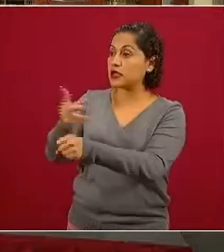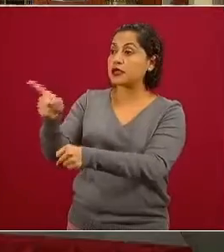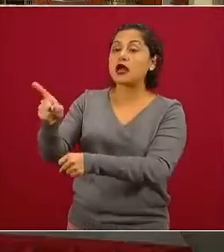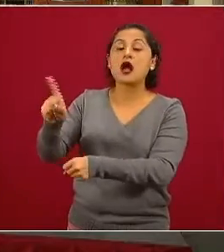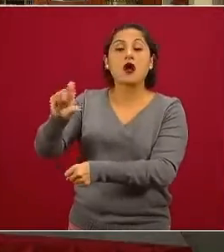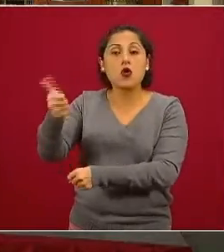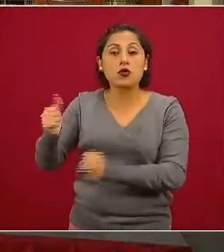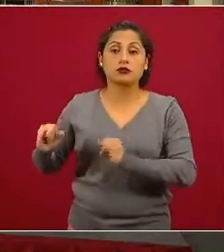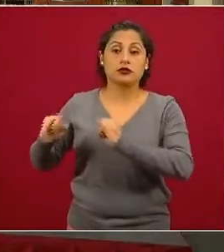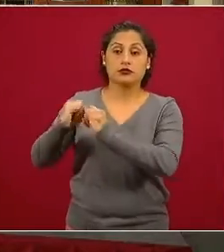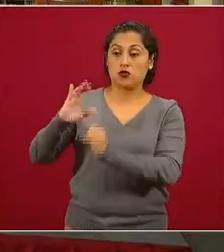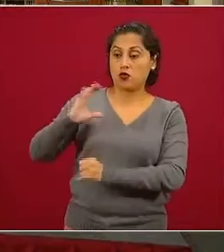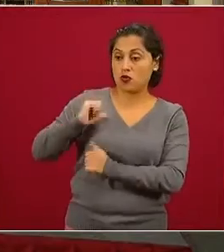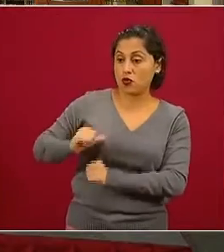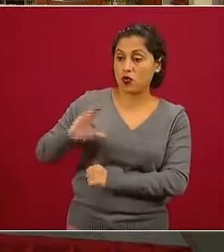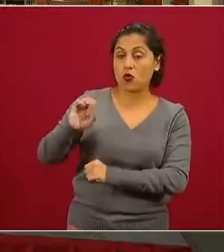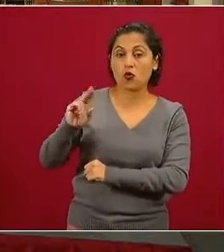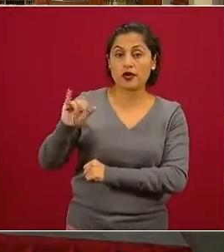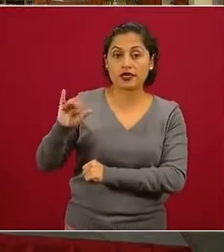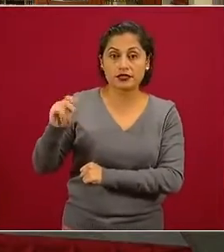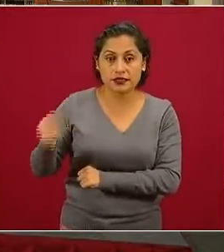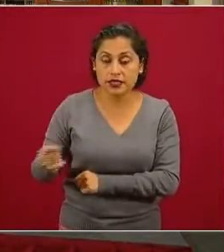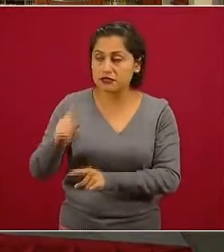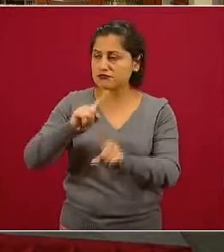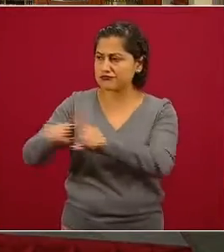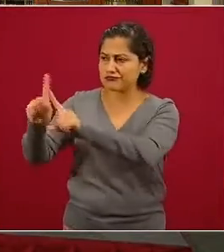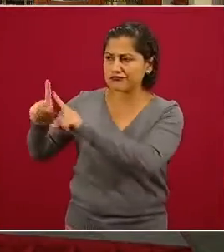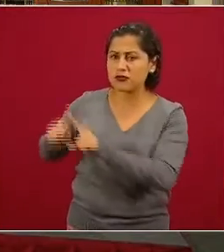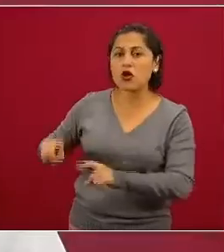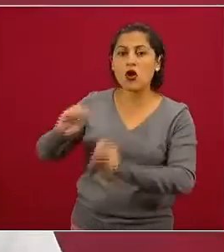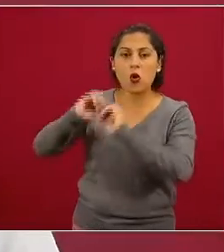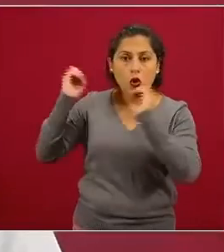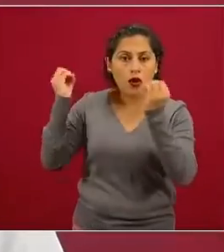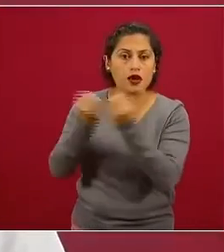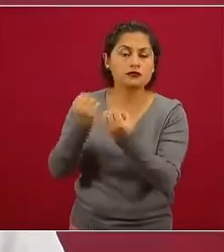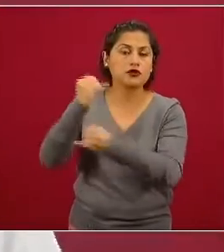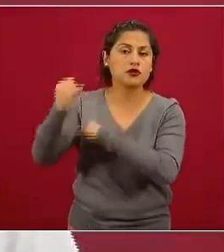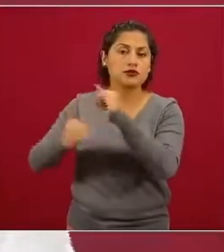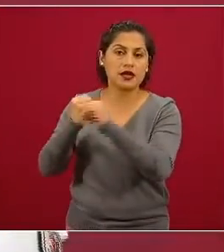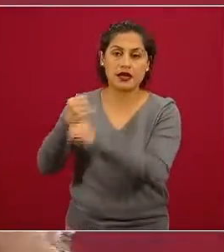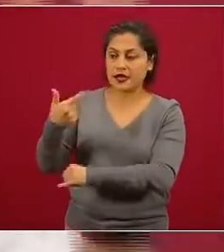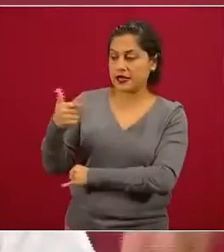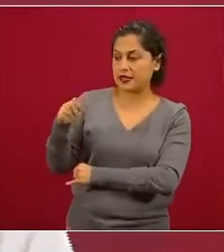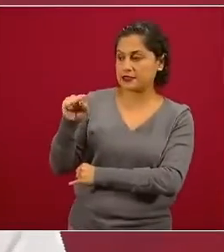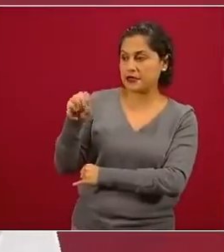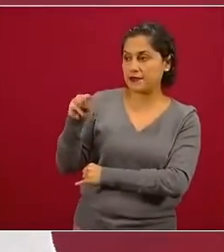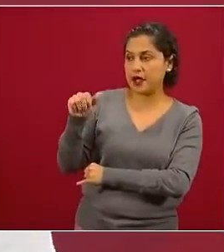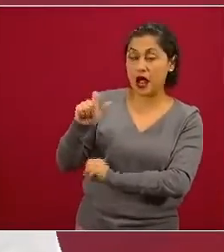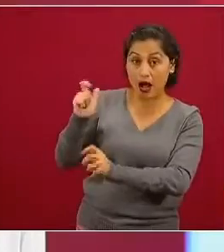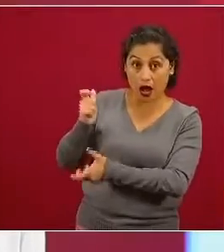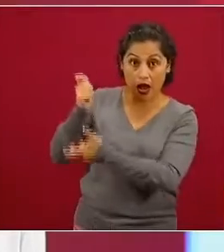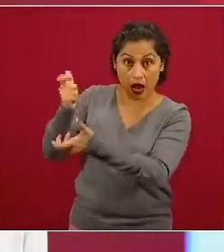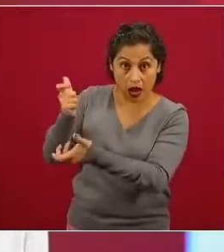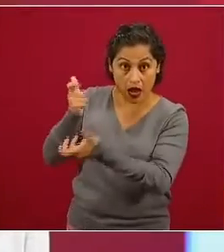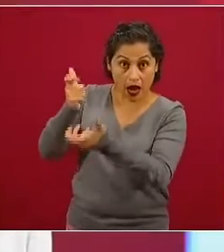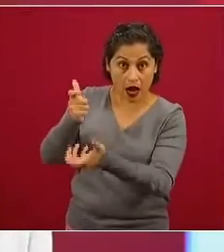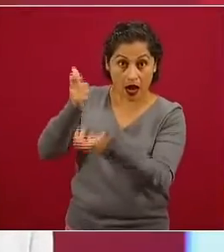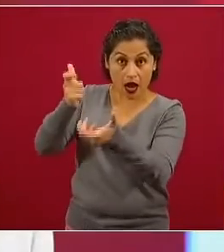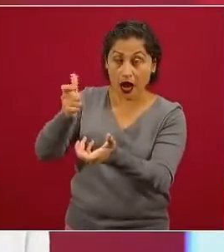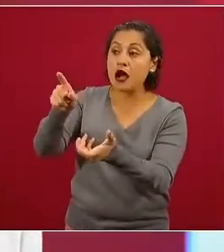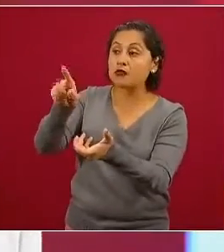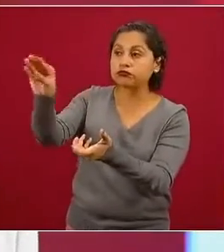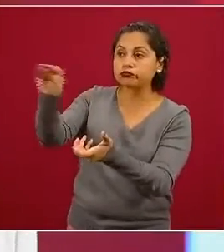de 35 o 45 intervenciones son multisectoriales, de modo que el presupuesto de la Secretaría de